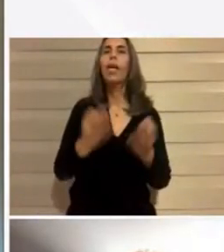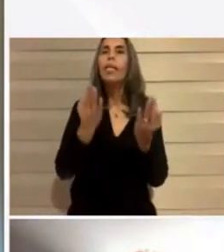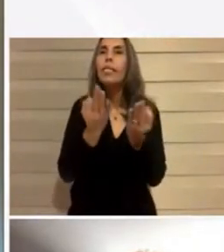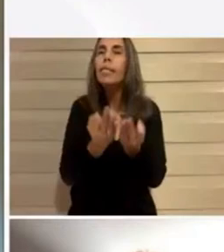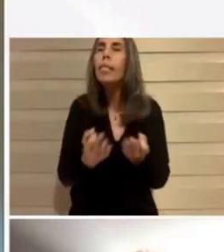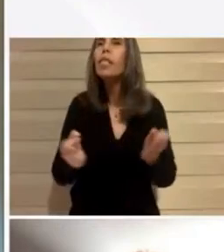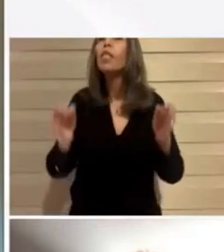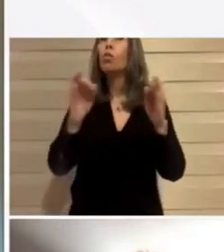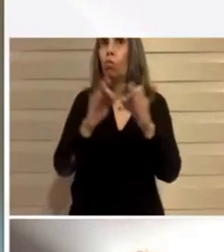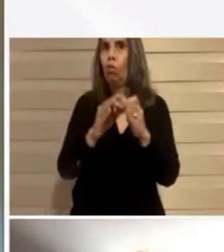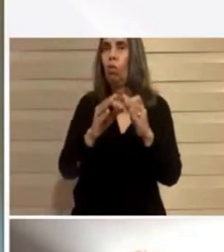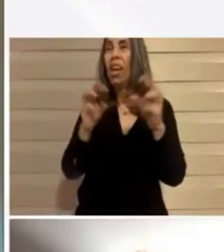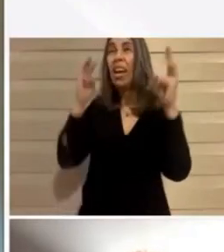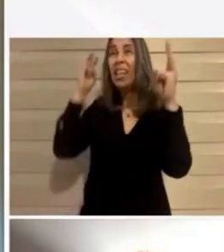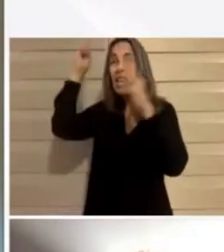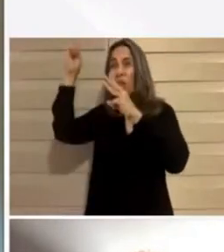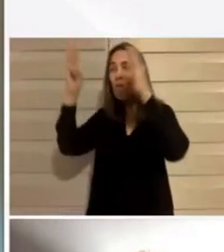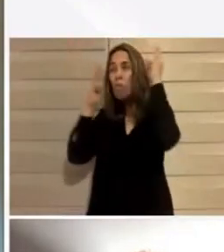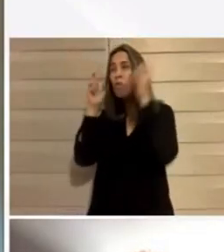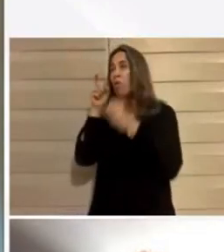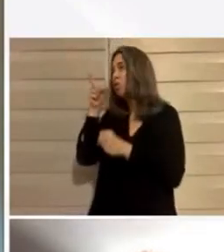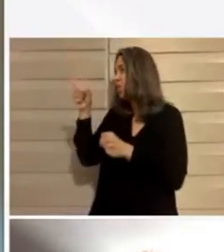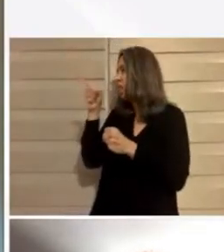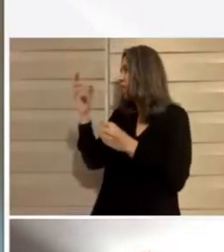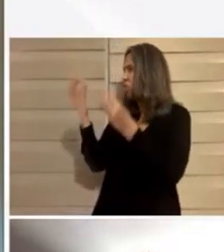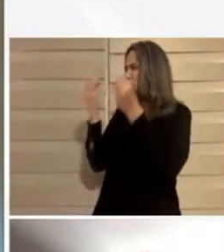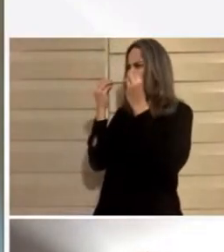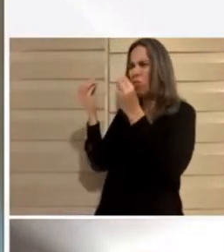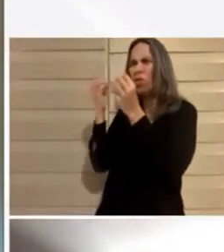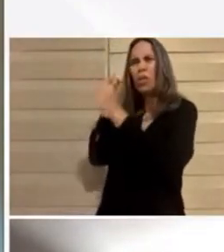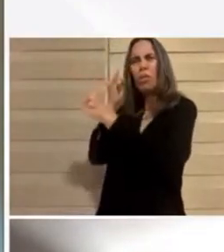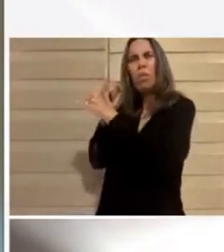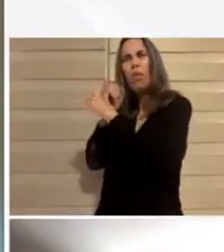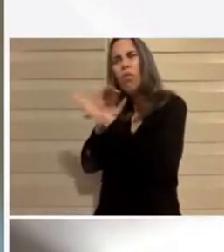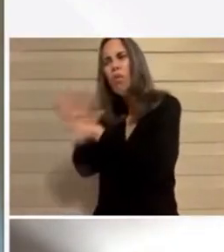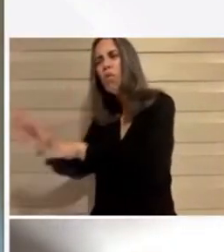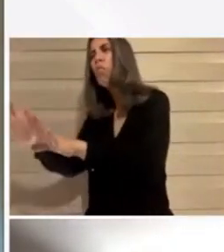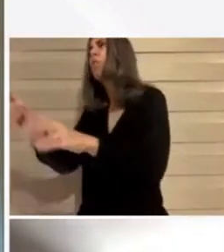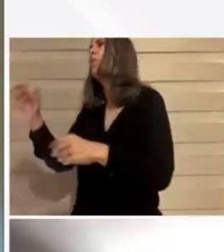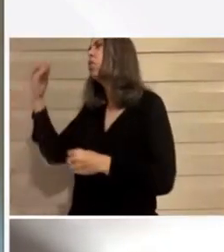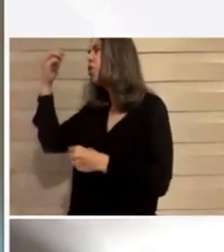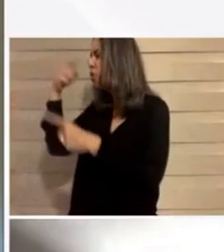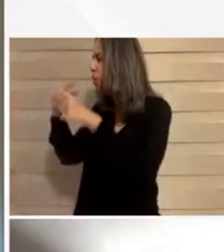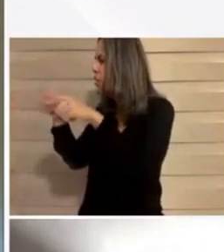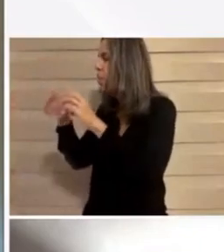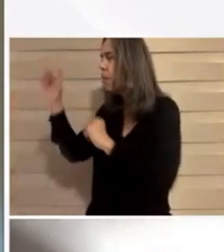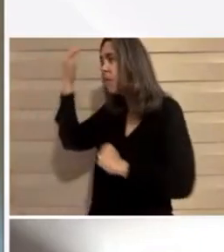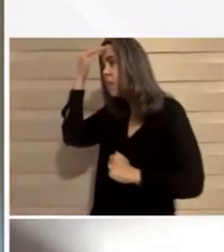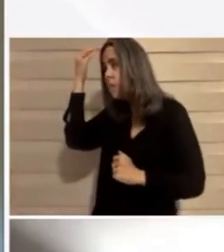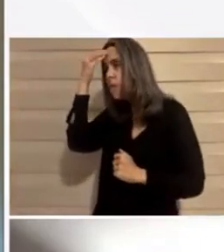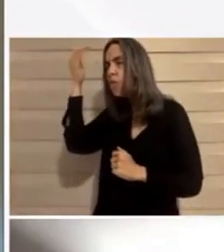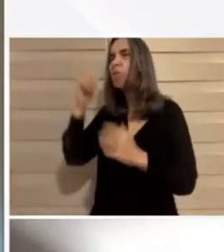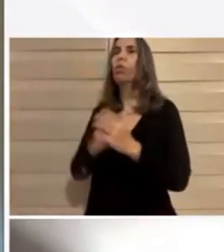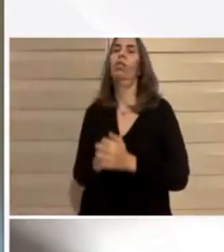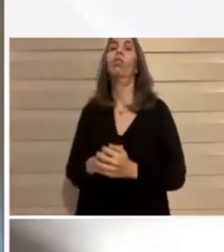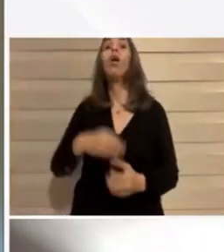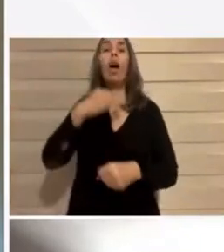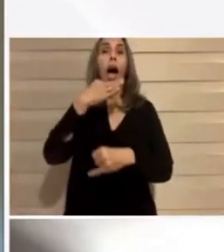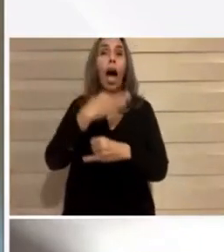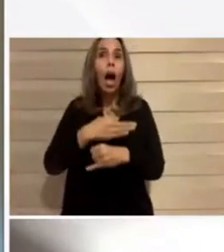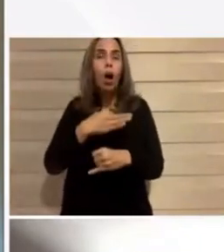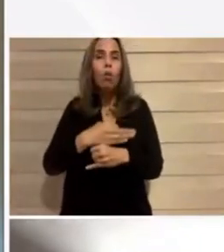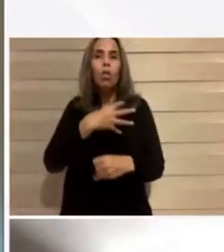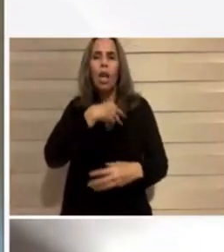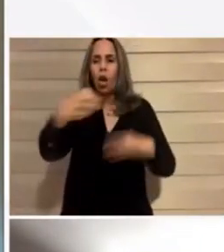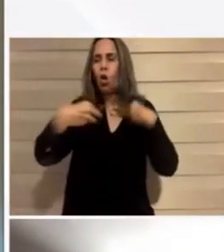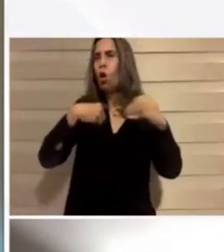un universo de información y conocimientos que debemos aprovechar al máximo. Aún en estos tiempos de pandemia, contamos con la gran